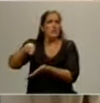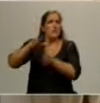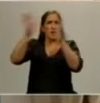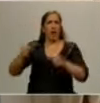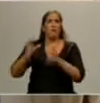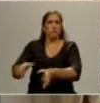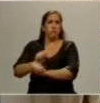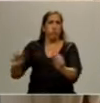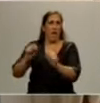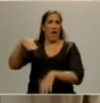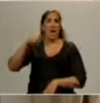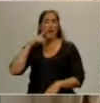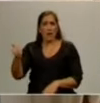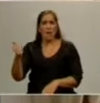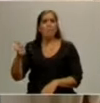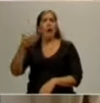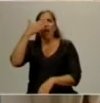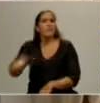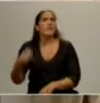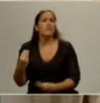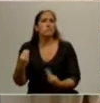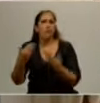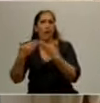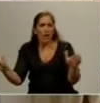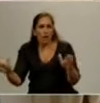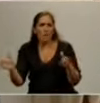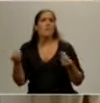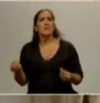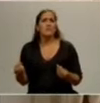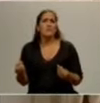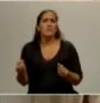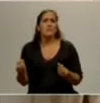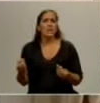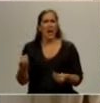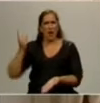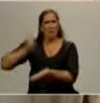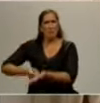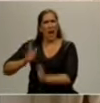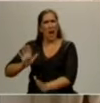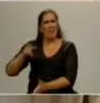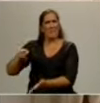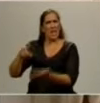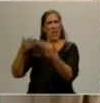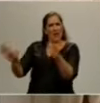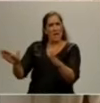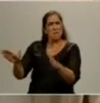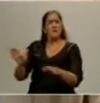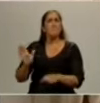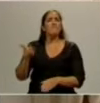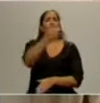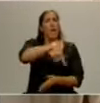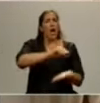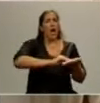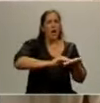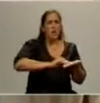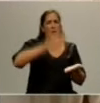en libertad. El tribunal, en una sentencia, yo diría que es para la lectura de juristas, de